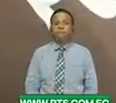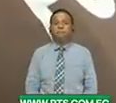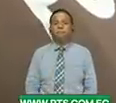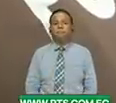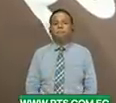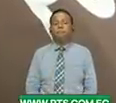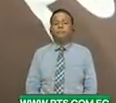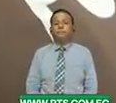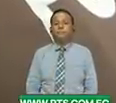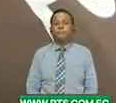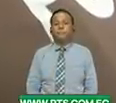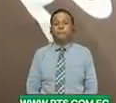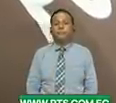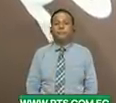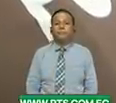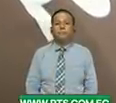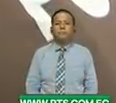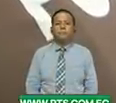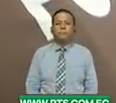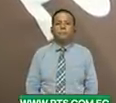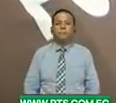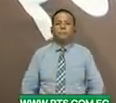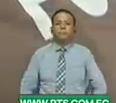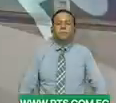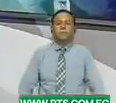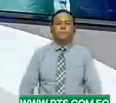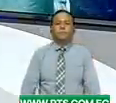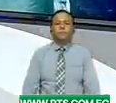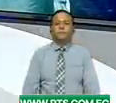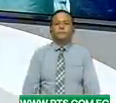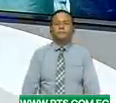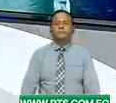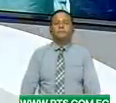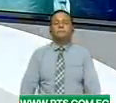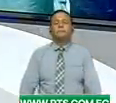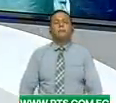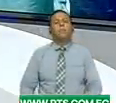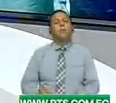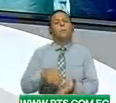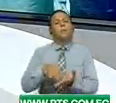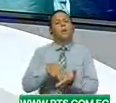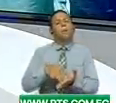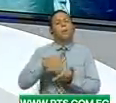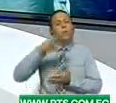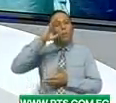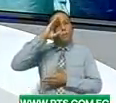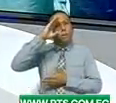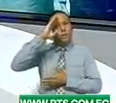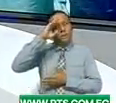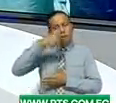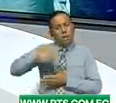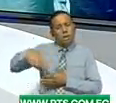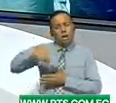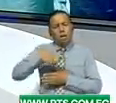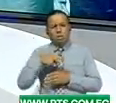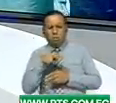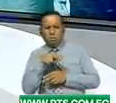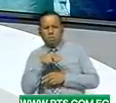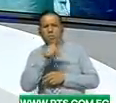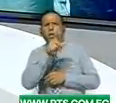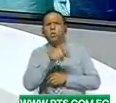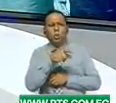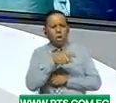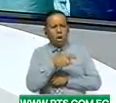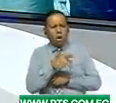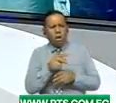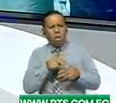Bustamante, informó Jorge Escobar. Miembros de la policía evitaron que un ciudadano se lanzara